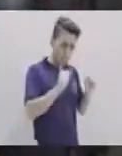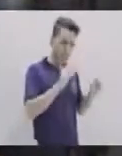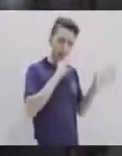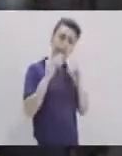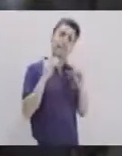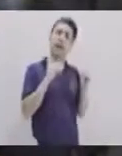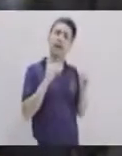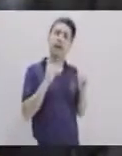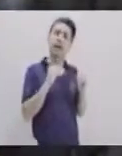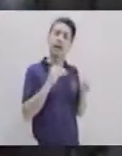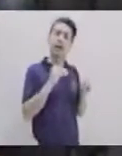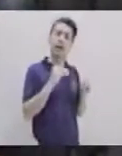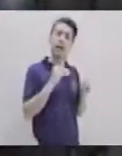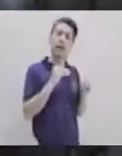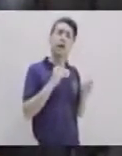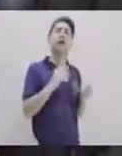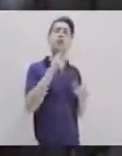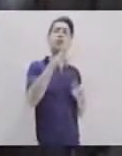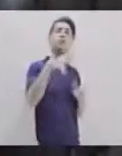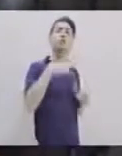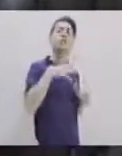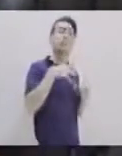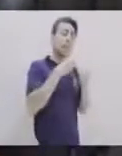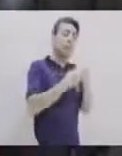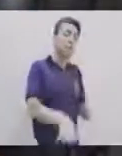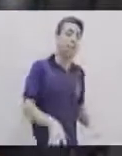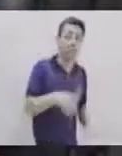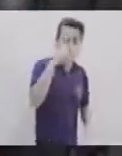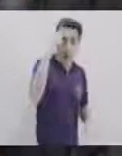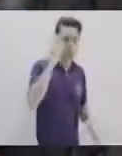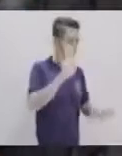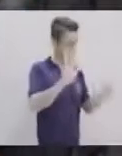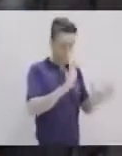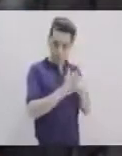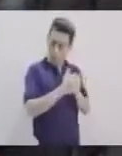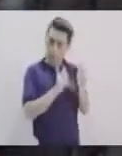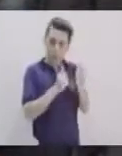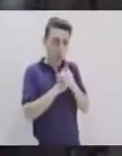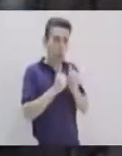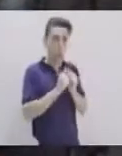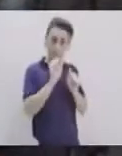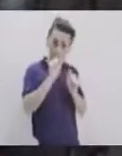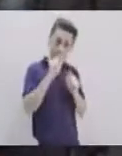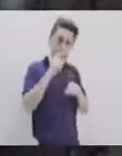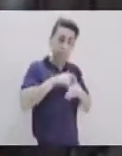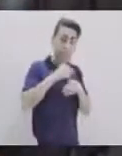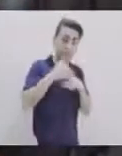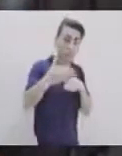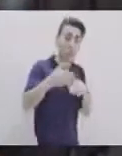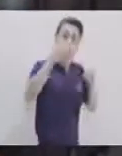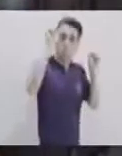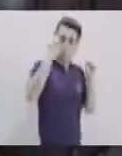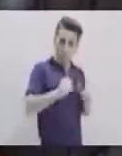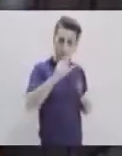hablar también y decirle, si tuviste una pérdida de un trabajo, no te preocupes, va a venir un tiempo en que tú vas a poder tener